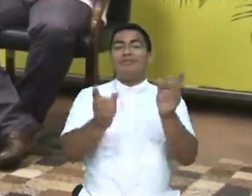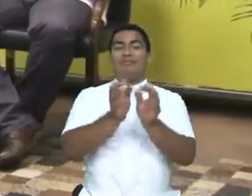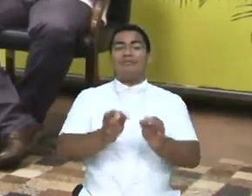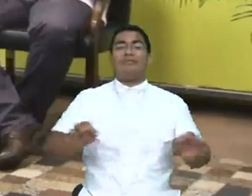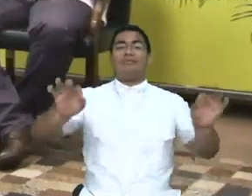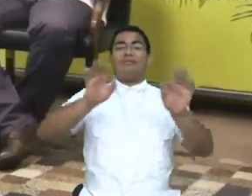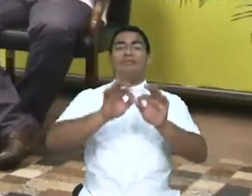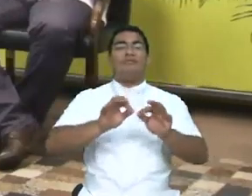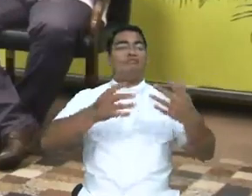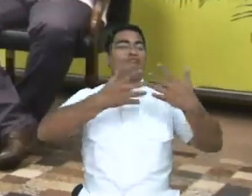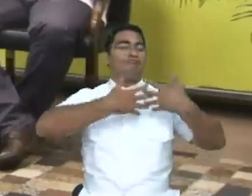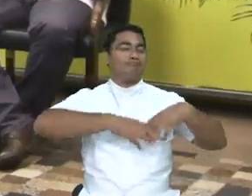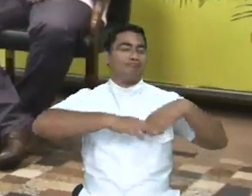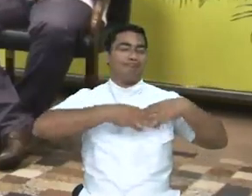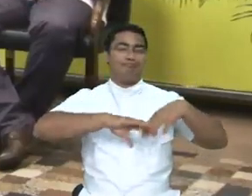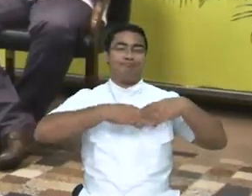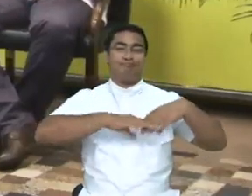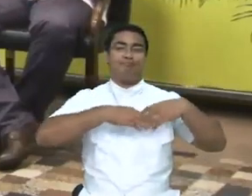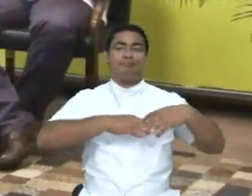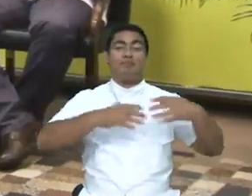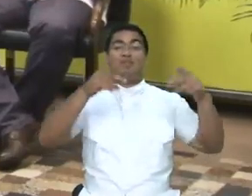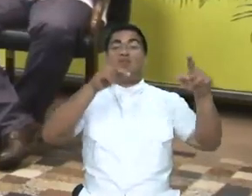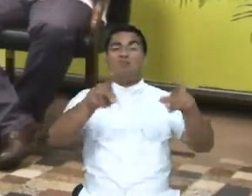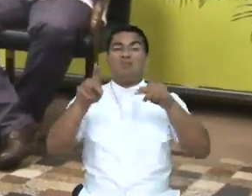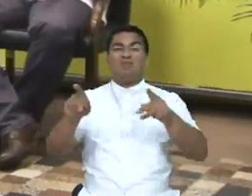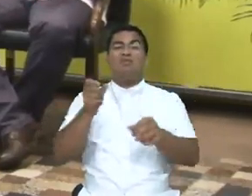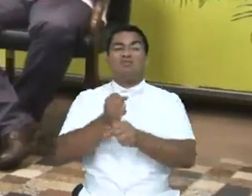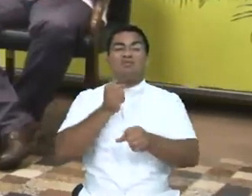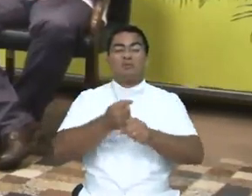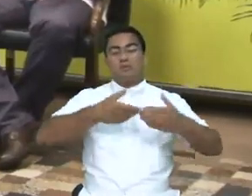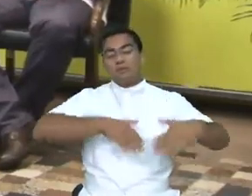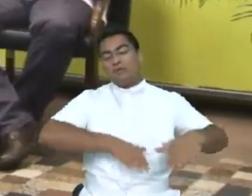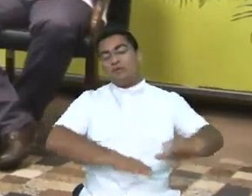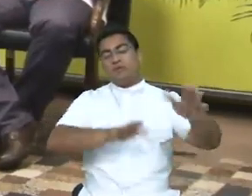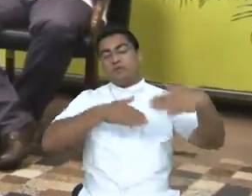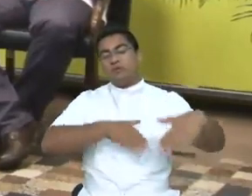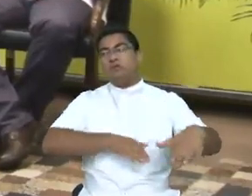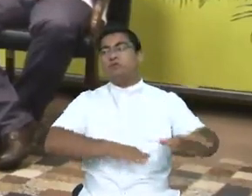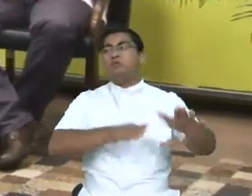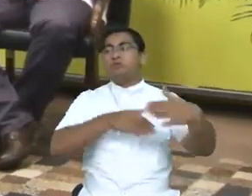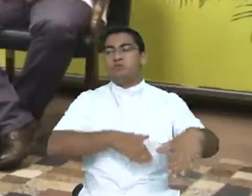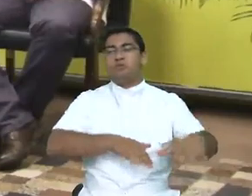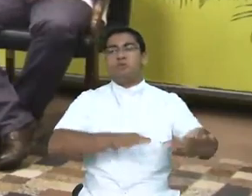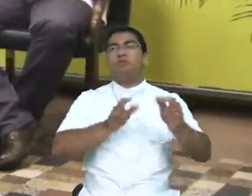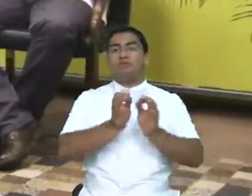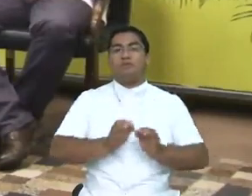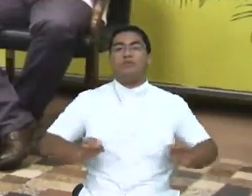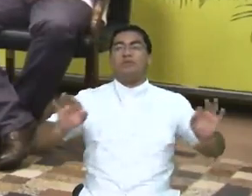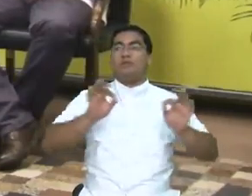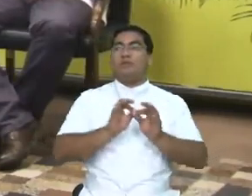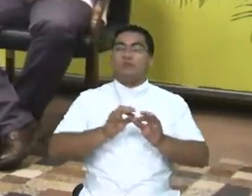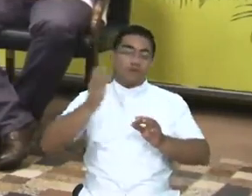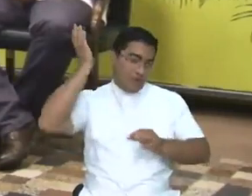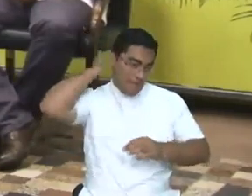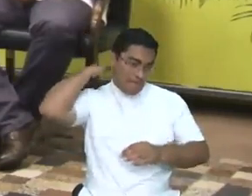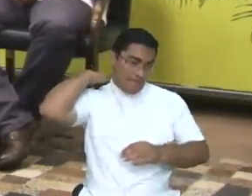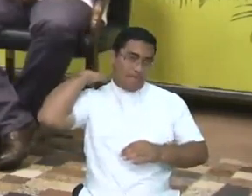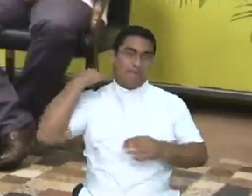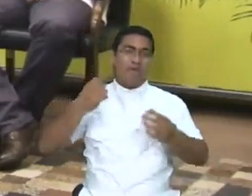empresas, sobre todo en la gente que pasa mucho, que ellos tengan soportes en la espalda y tengan soporte en los